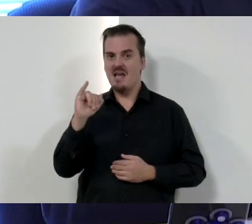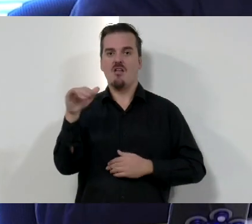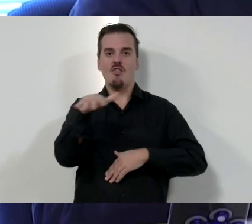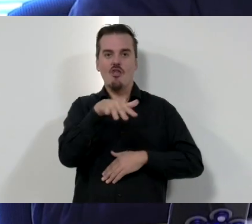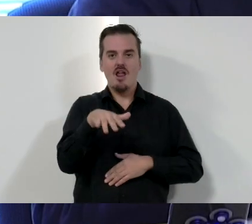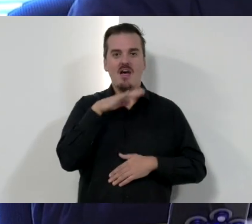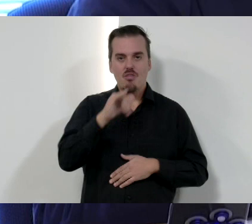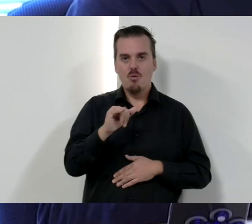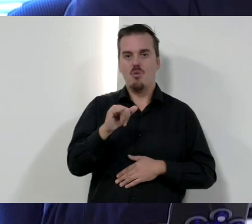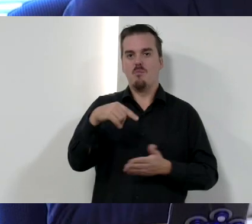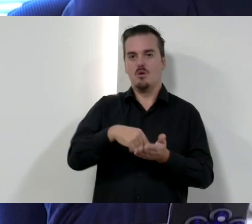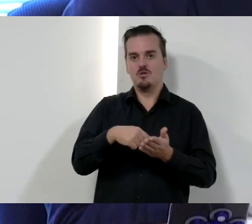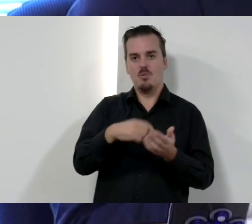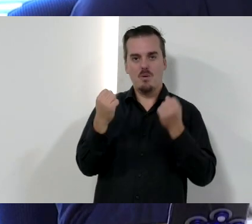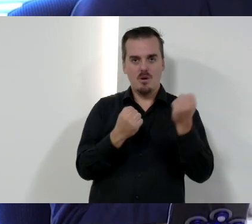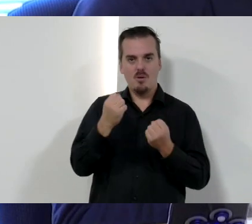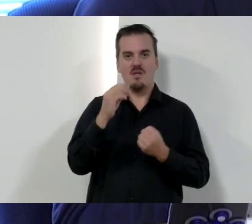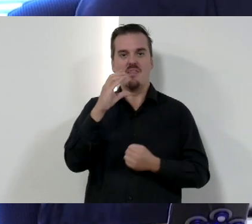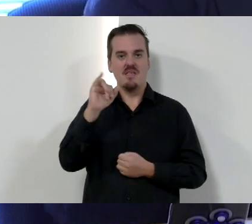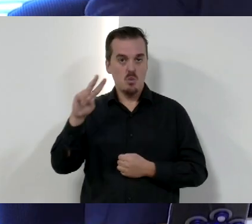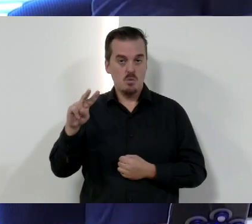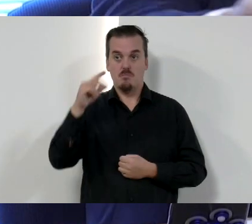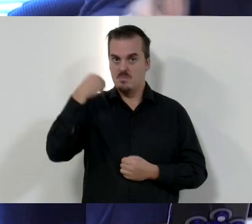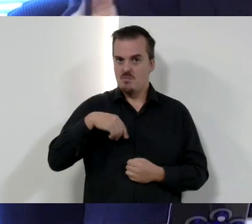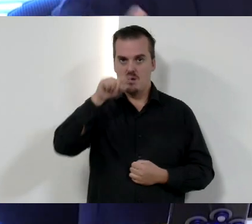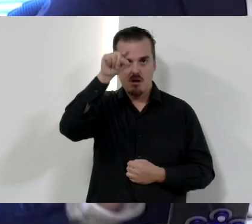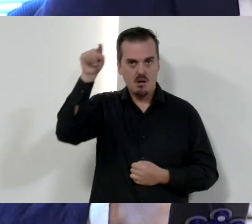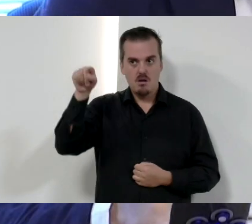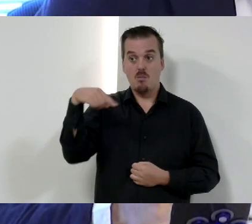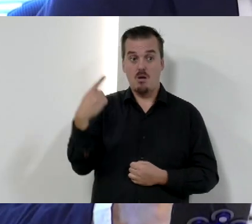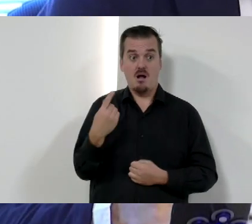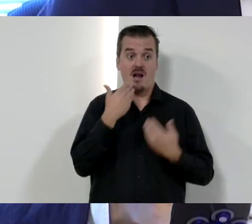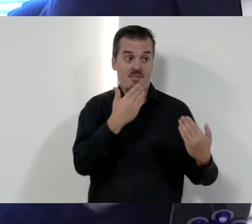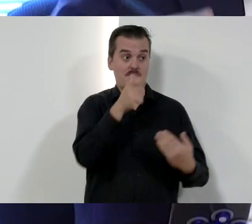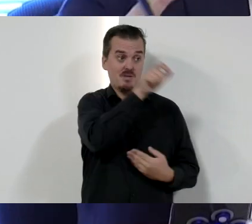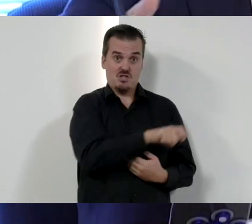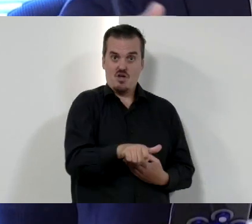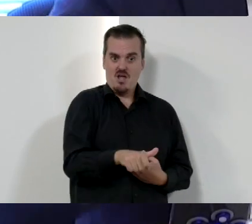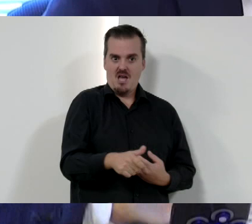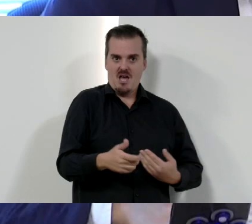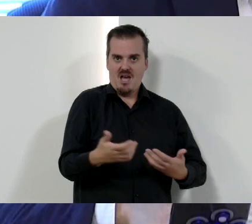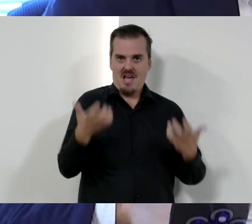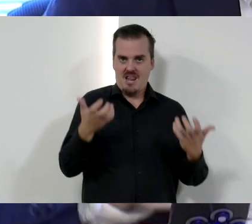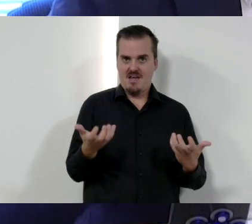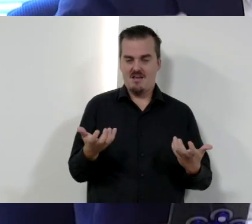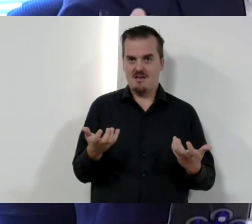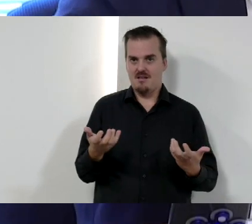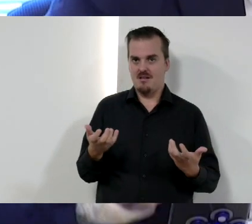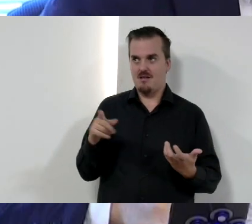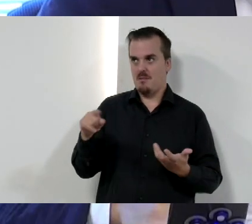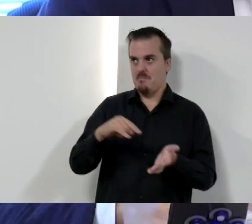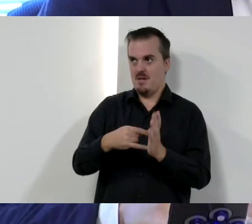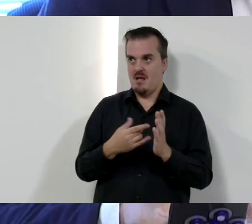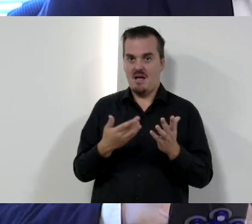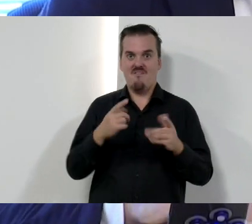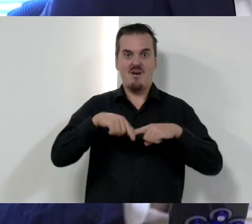como en el ICIO, ese 1.000.000 de euros que no vamos a recaudar es 1.000.000 que se va a quedar en los vecinos de Ciudad Real. Por lo tanto, ahí está la ayuda. Ahí está el plan de choque de